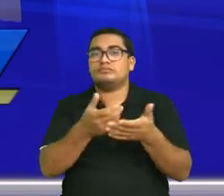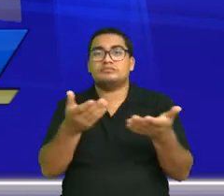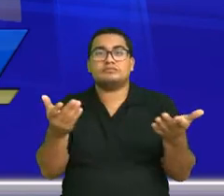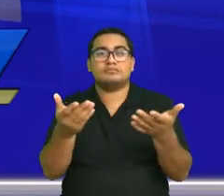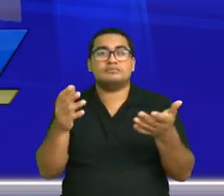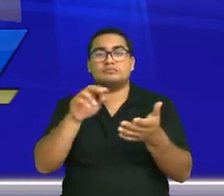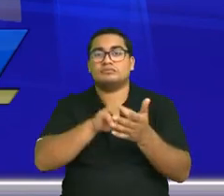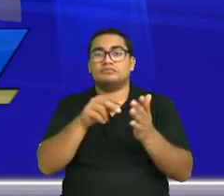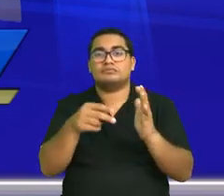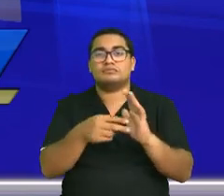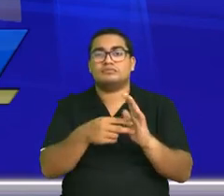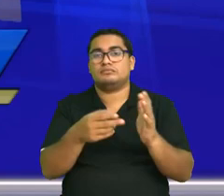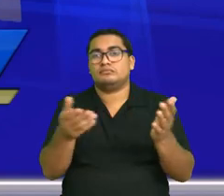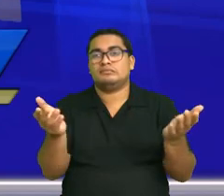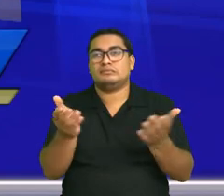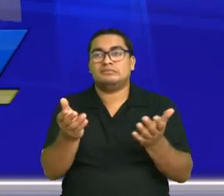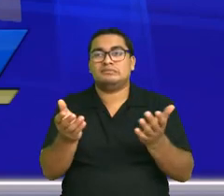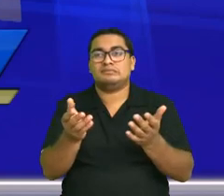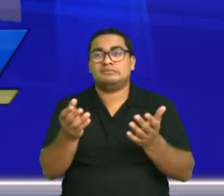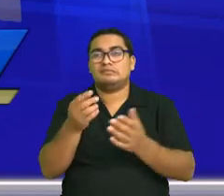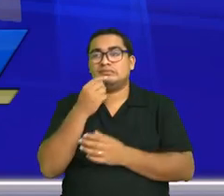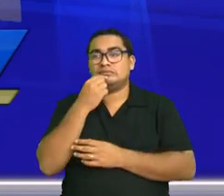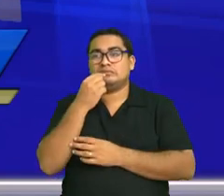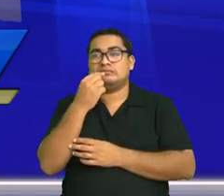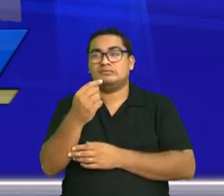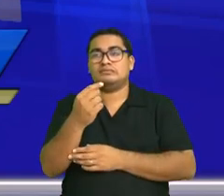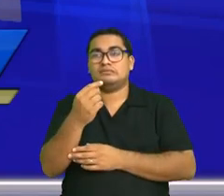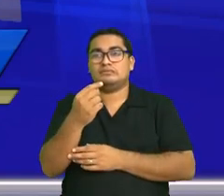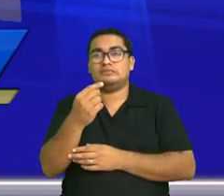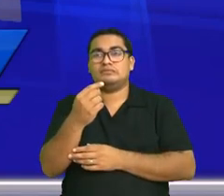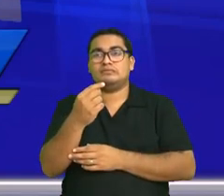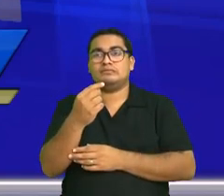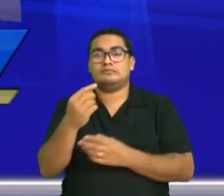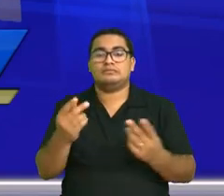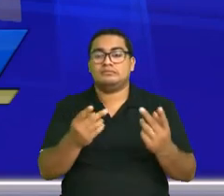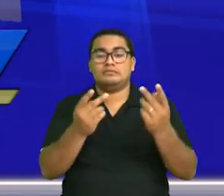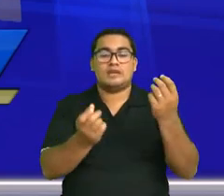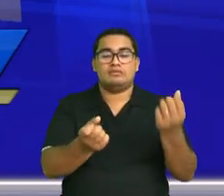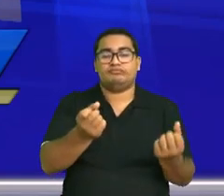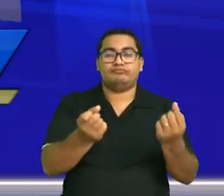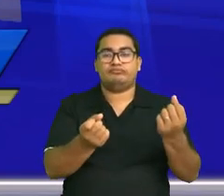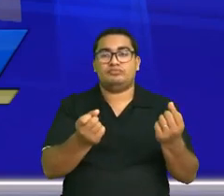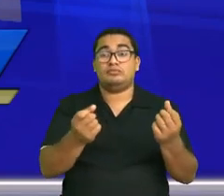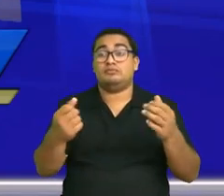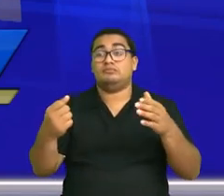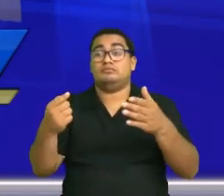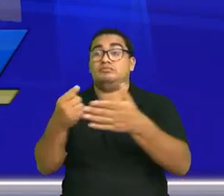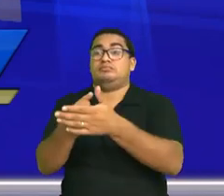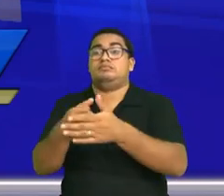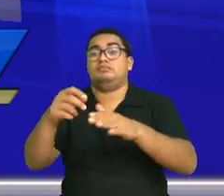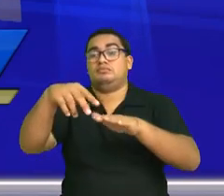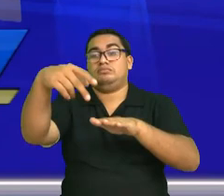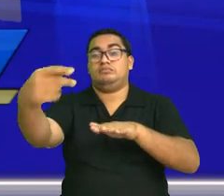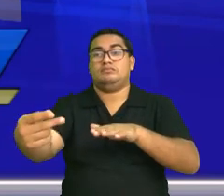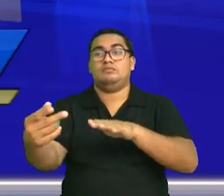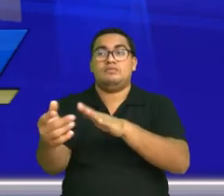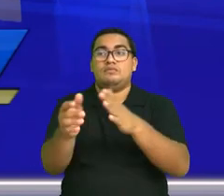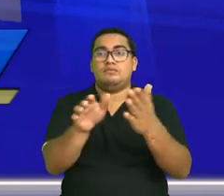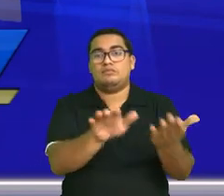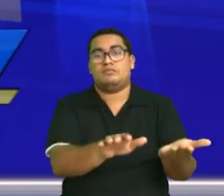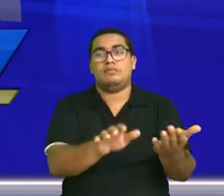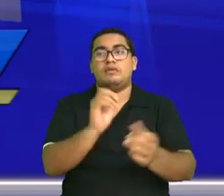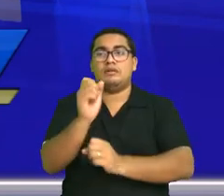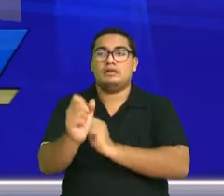eso, porque okay, el que quedó vivo y el que murió, o sea, ¿cuántos años de vida ha